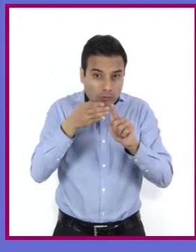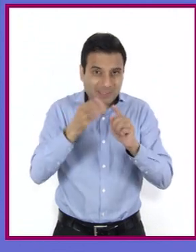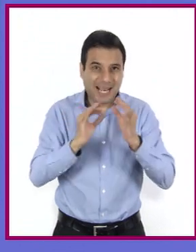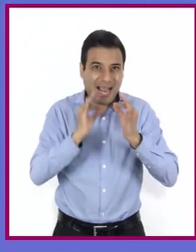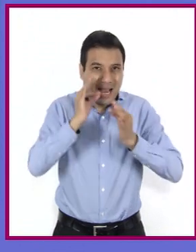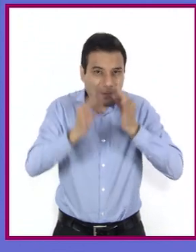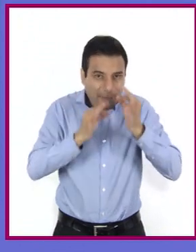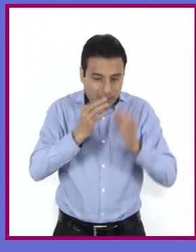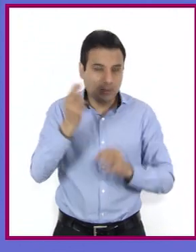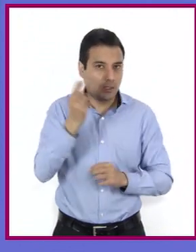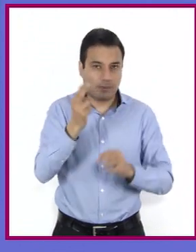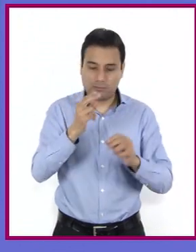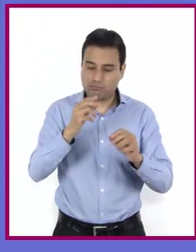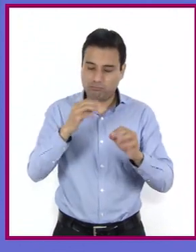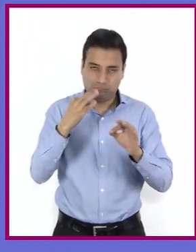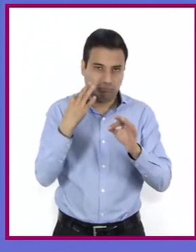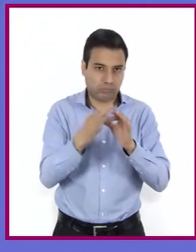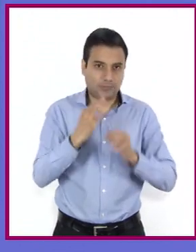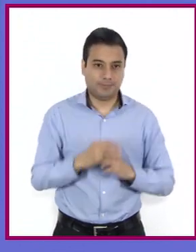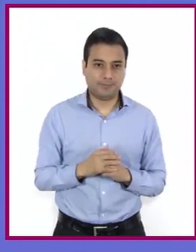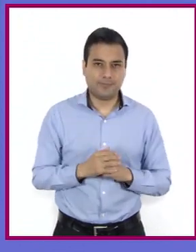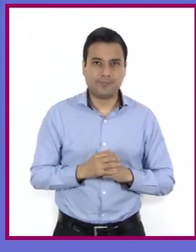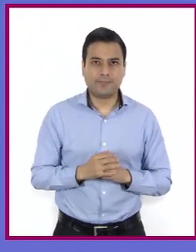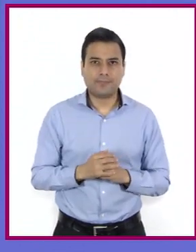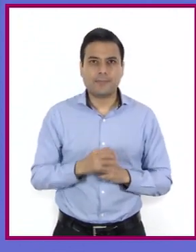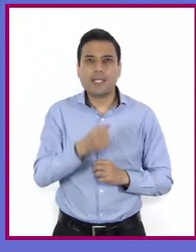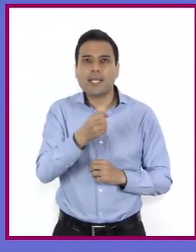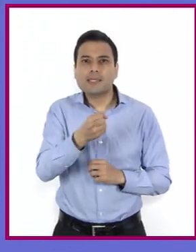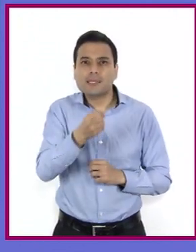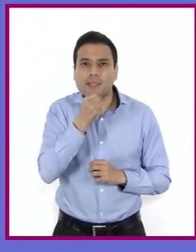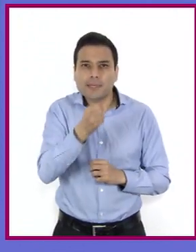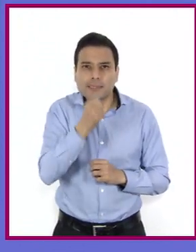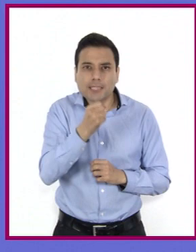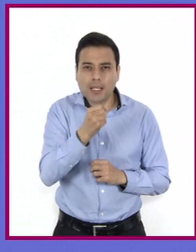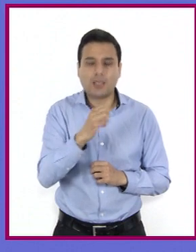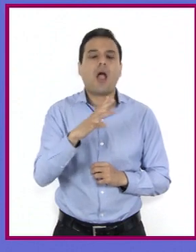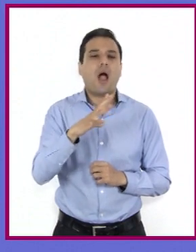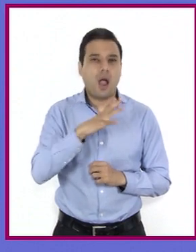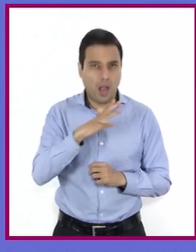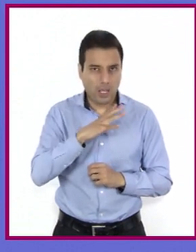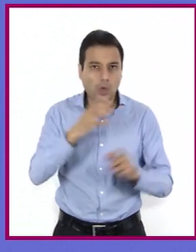campaña. La propia entrevista tiene su propósito.